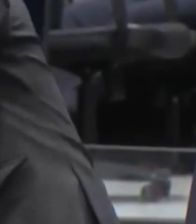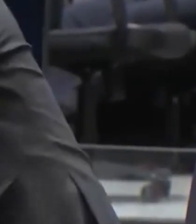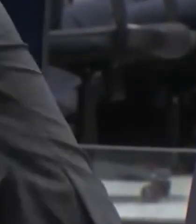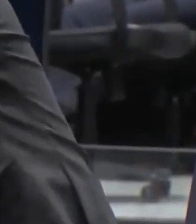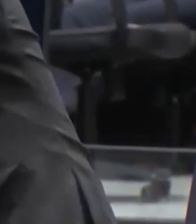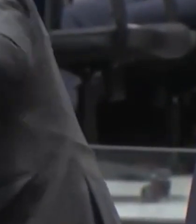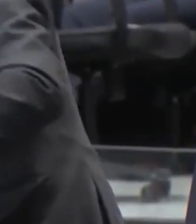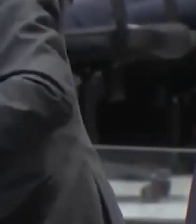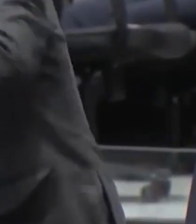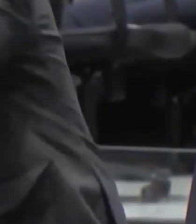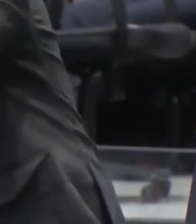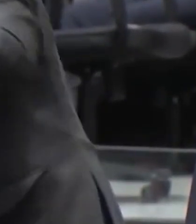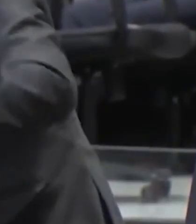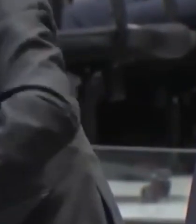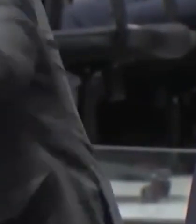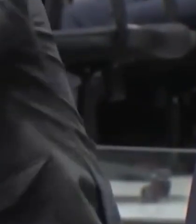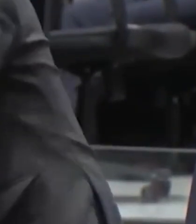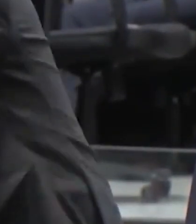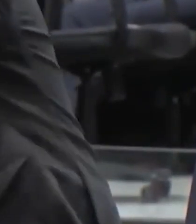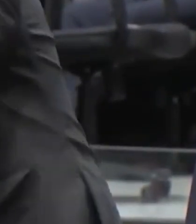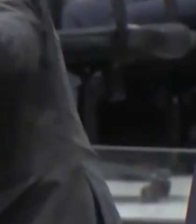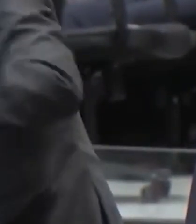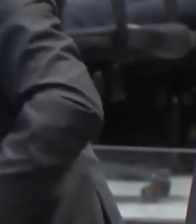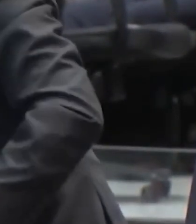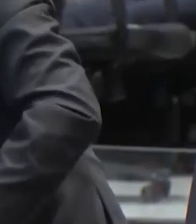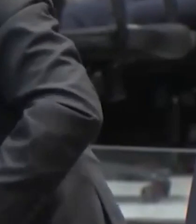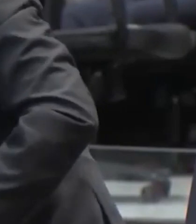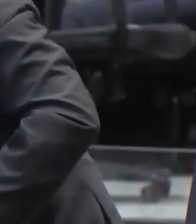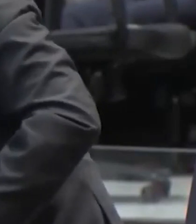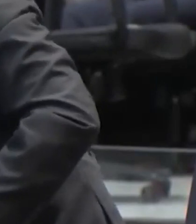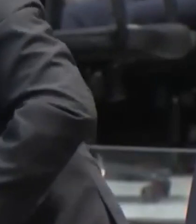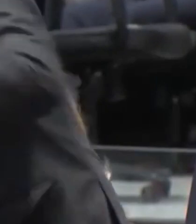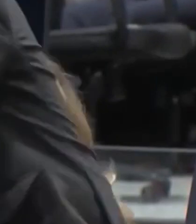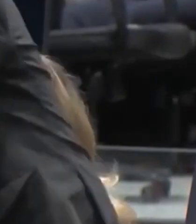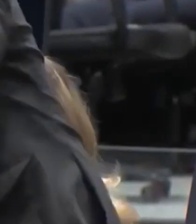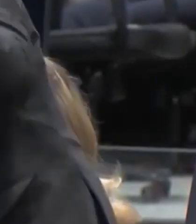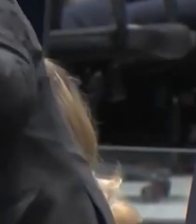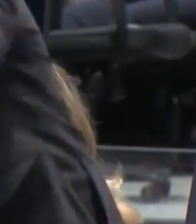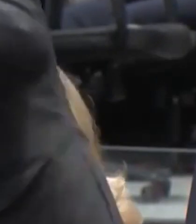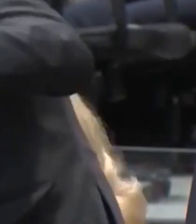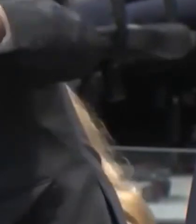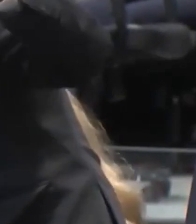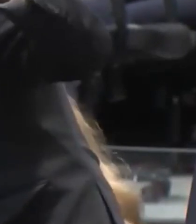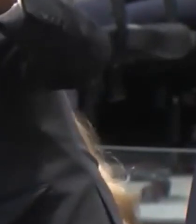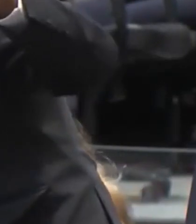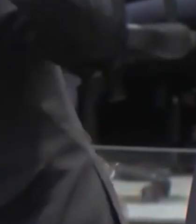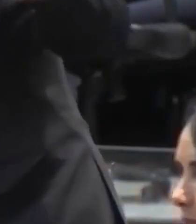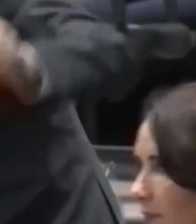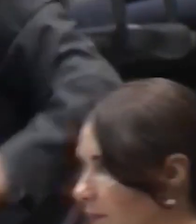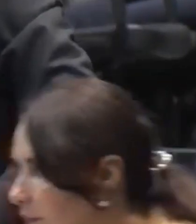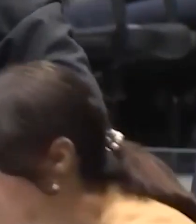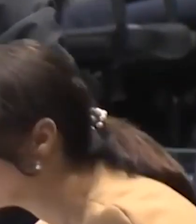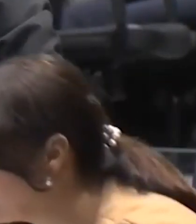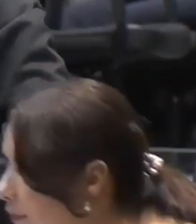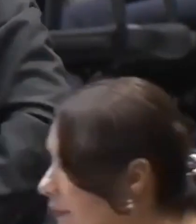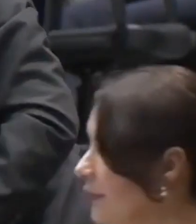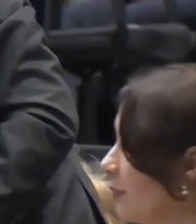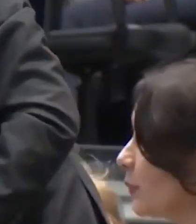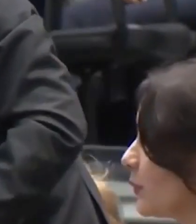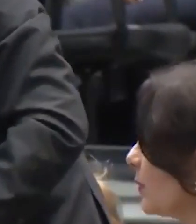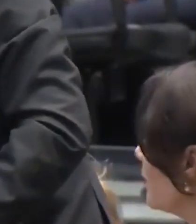¡Son payasos! ¡Eso es lo que son! ¡Ya los quiero ver ahí! ¡Marchando por más presupuesto para nuestros puestos!